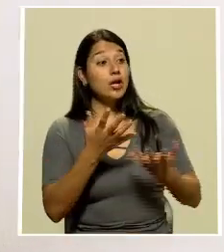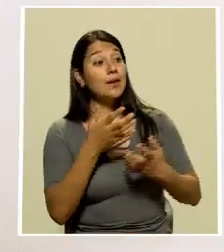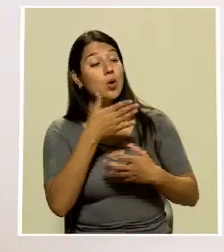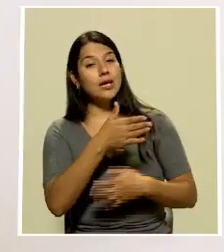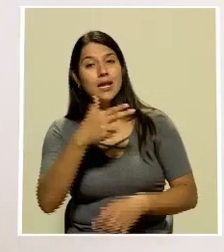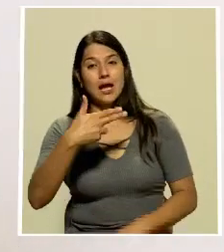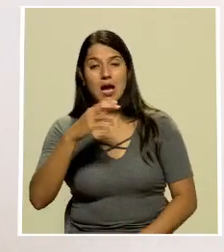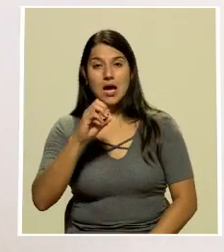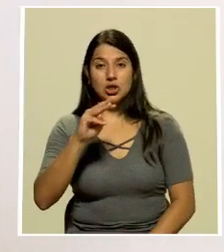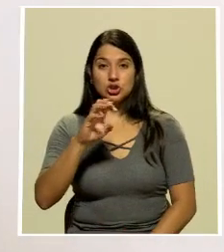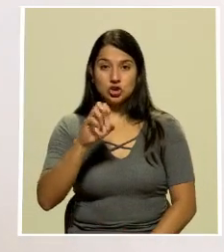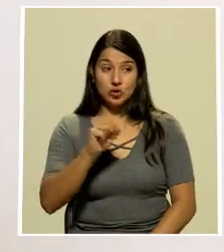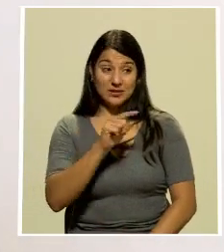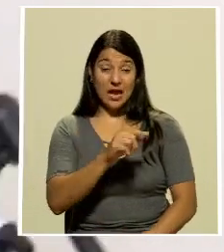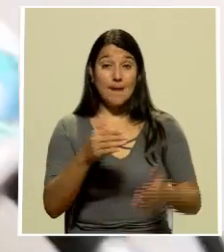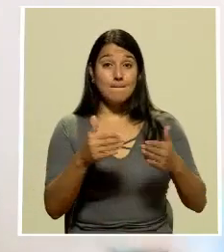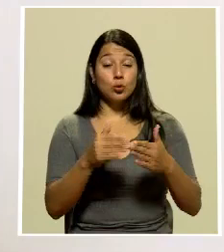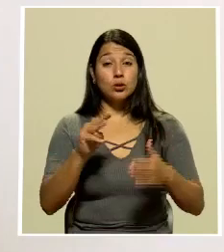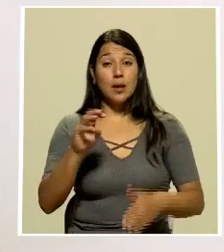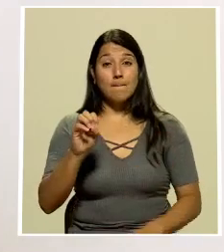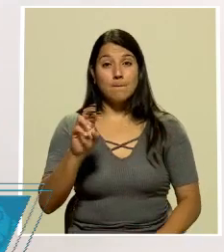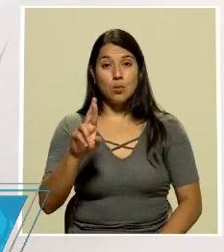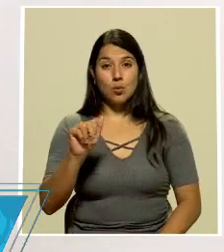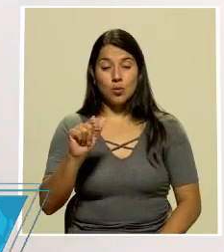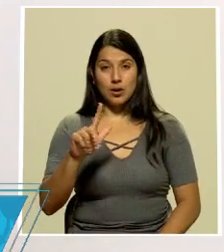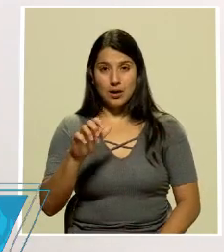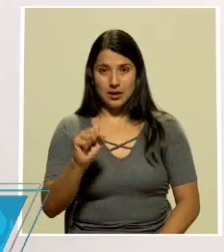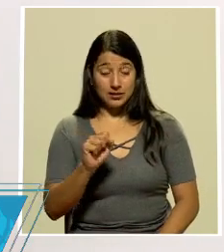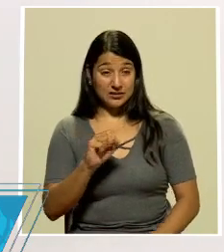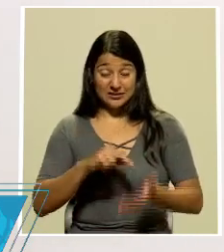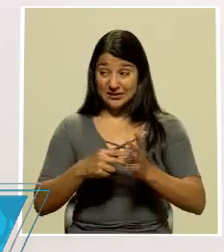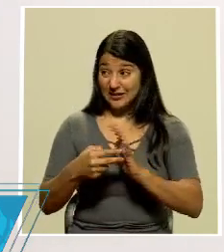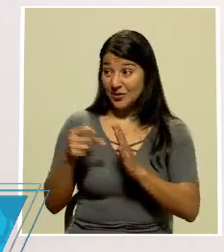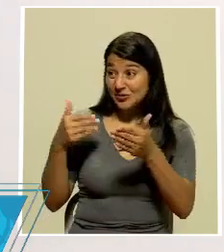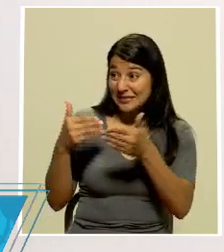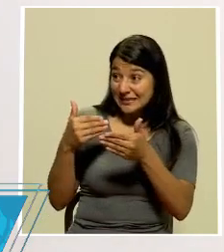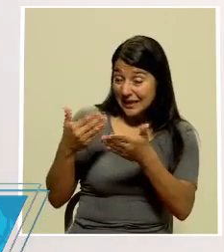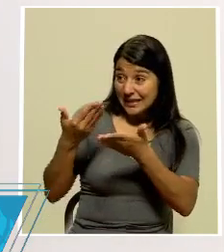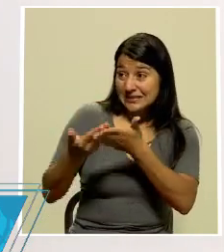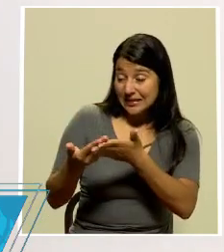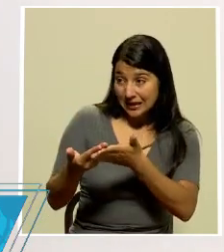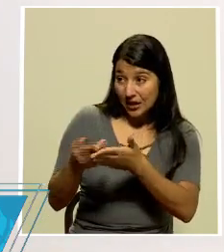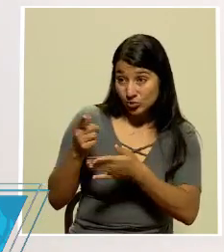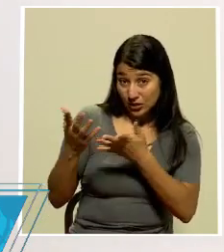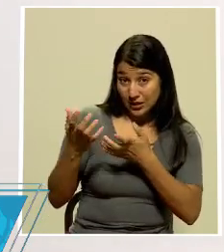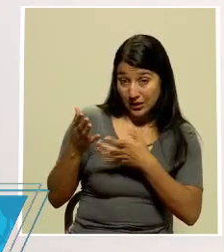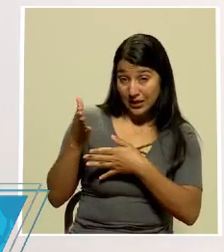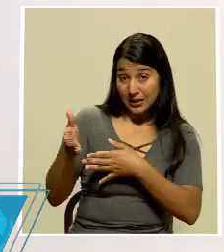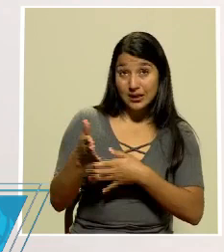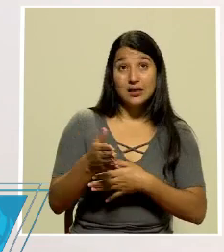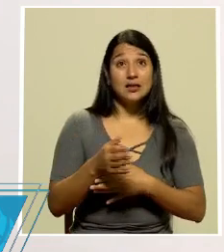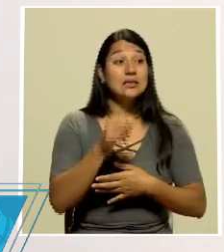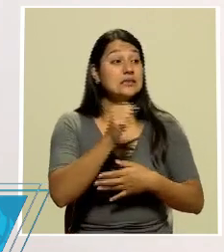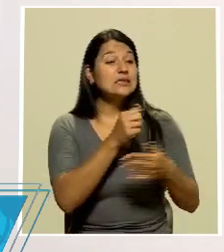Punta Morales. O sea, que estaba muy cerca, digamos, de llegar al destino que tenía el día de hoy.